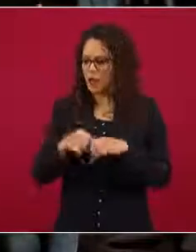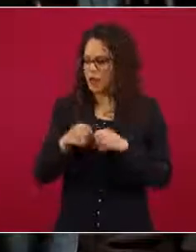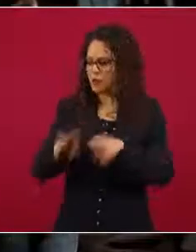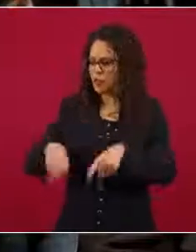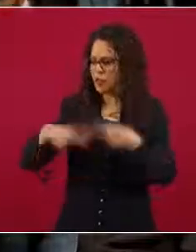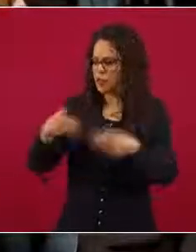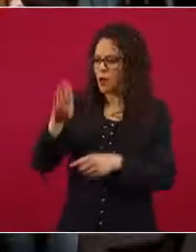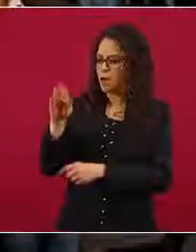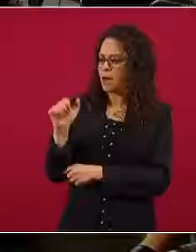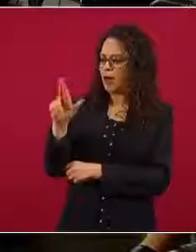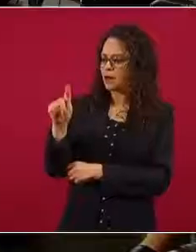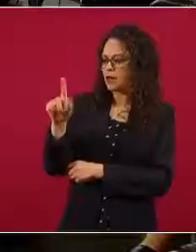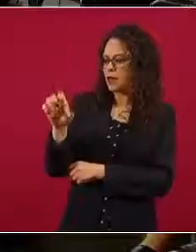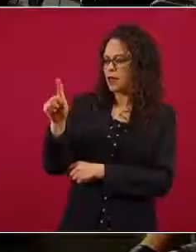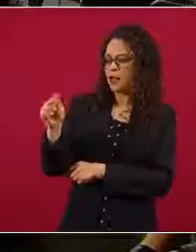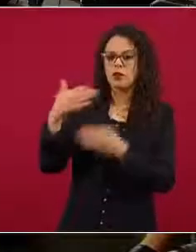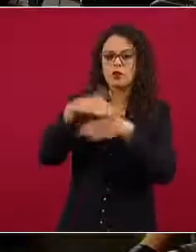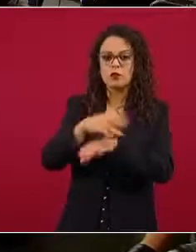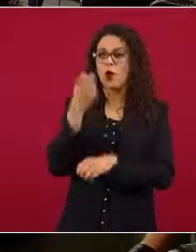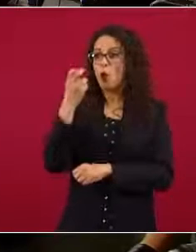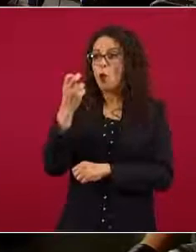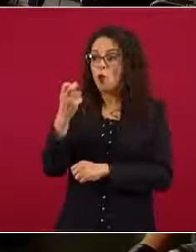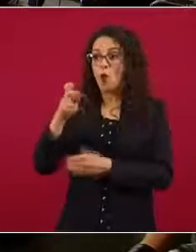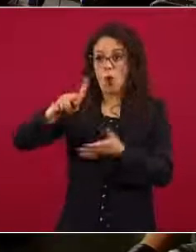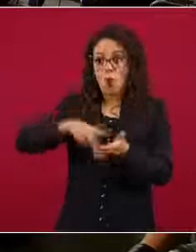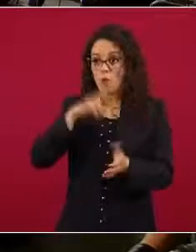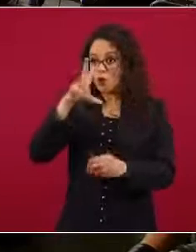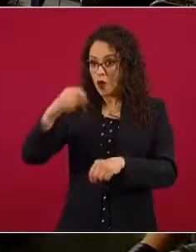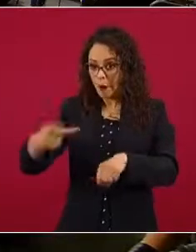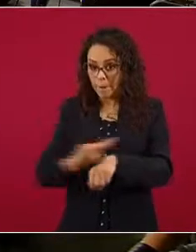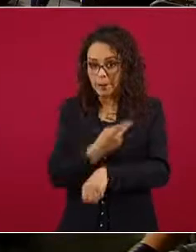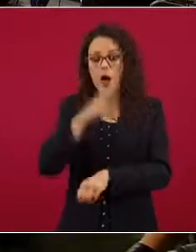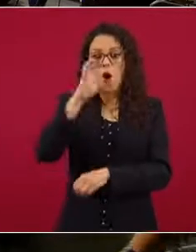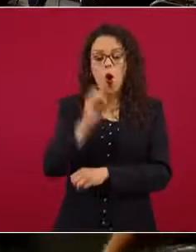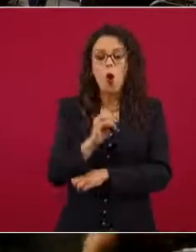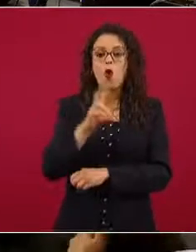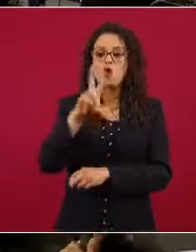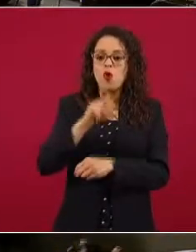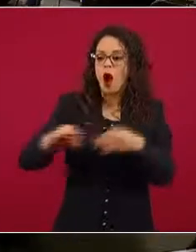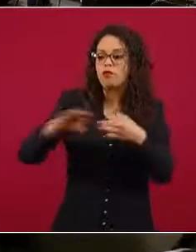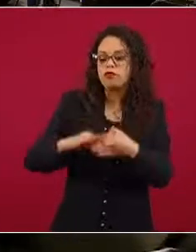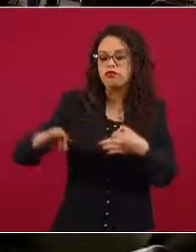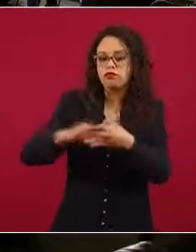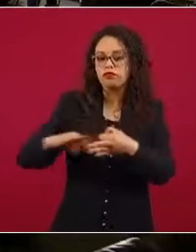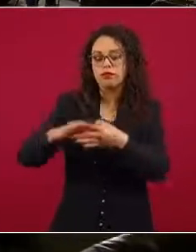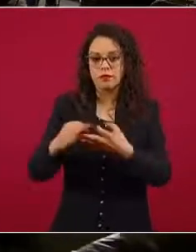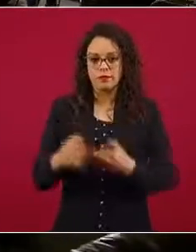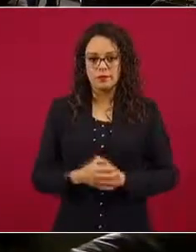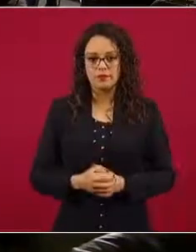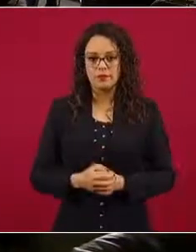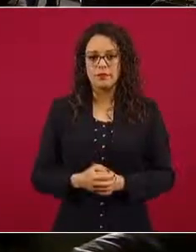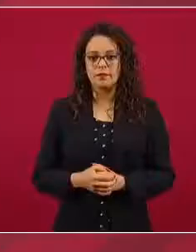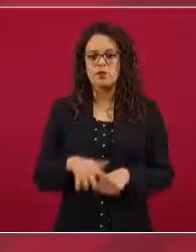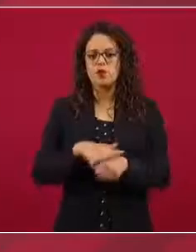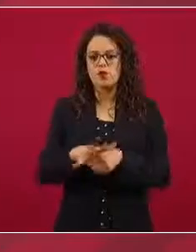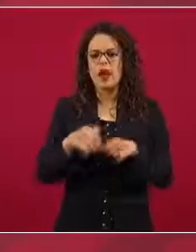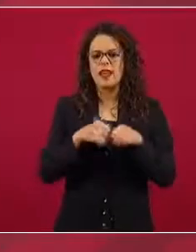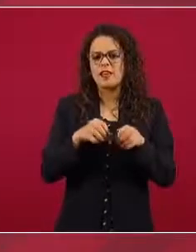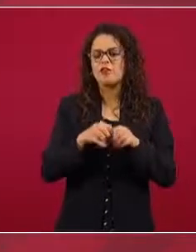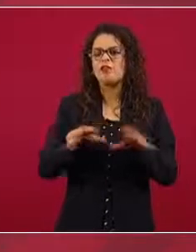temor que se tiene de que esto no se vuelva a dar, o al menos no frecuentemente? Gracias. No se va a